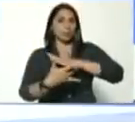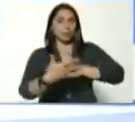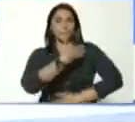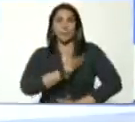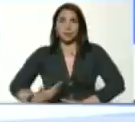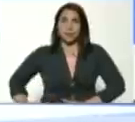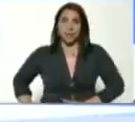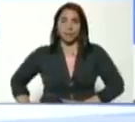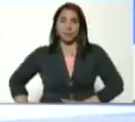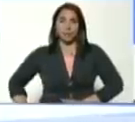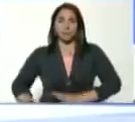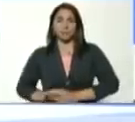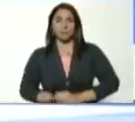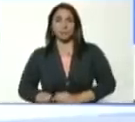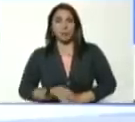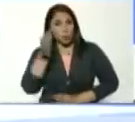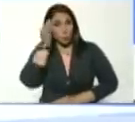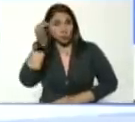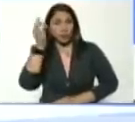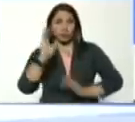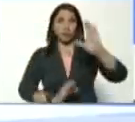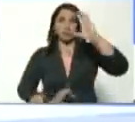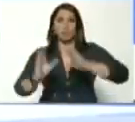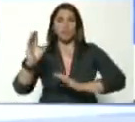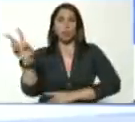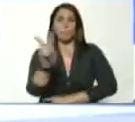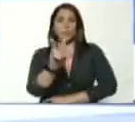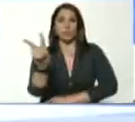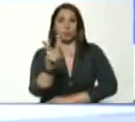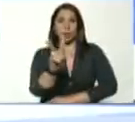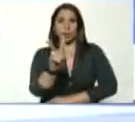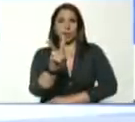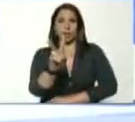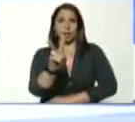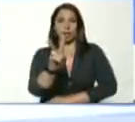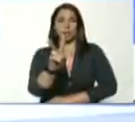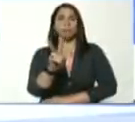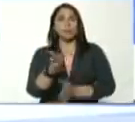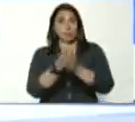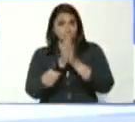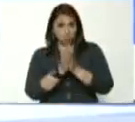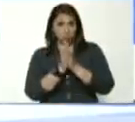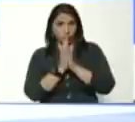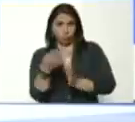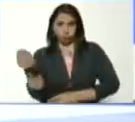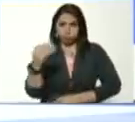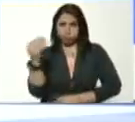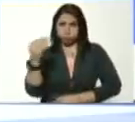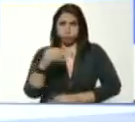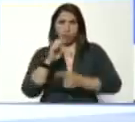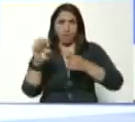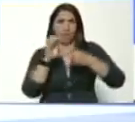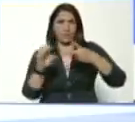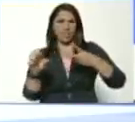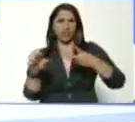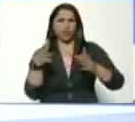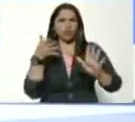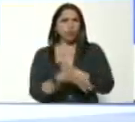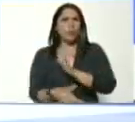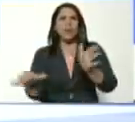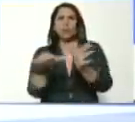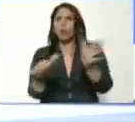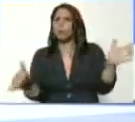presidenta del Consejo Científico de Venezuela, bueno, aportara otros elementos sobre dónde se